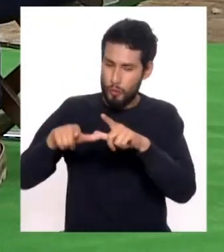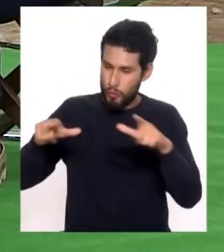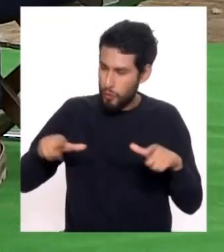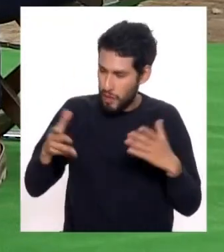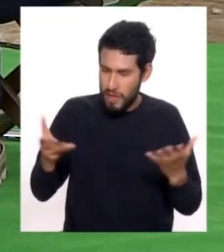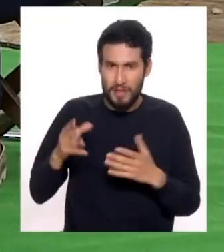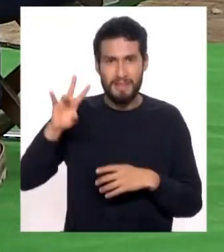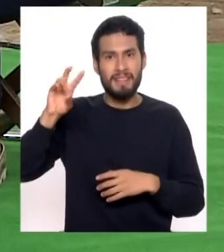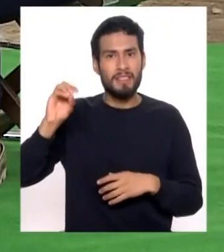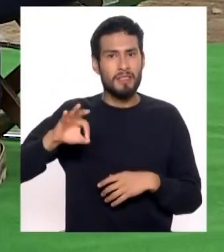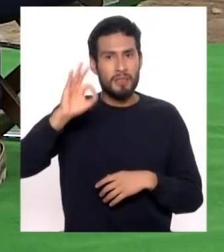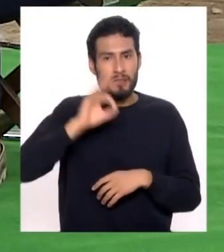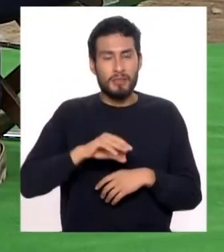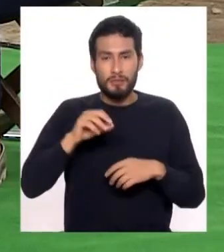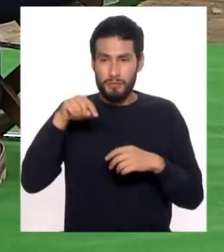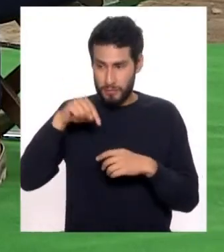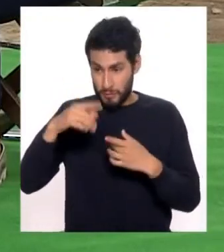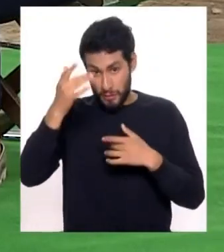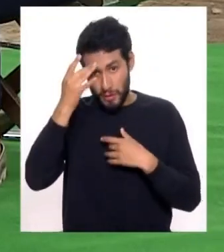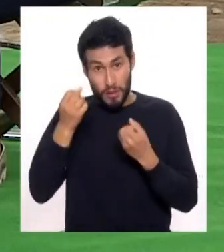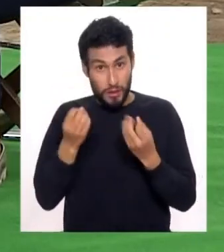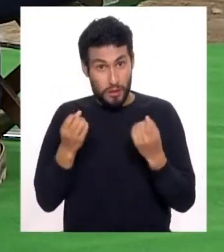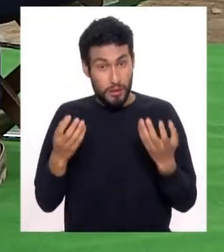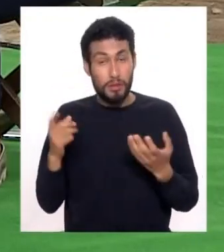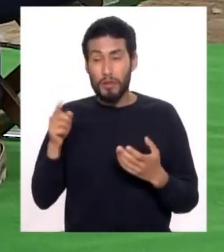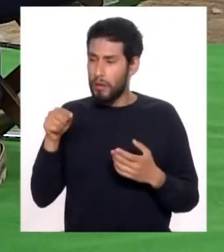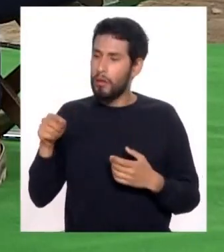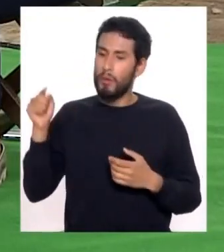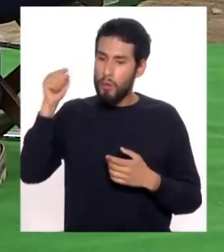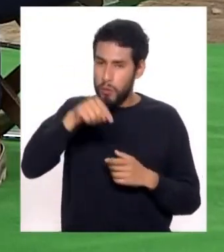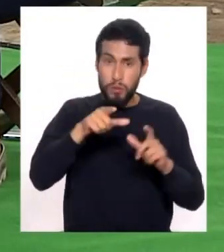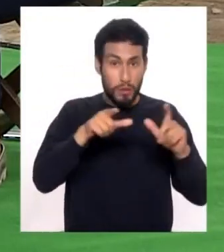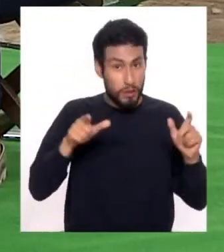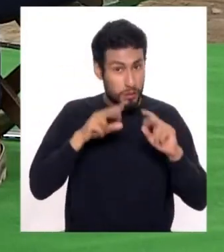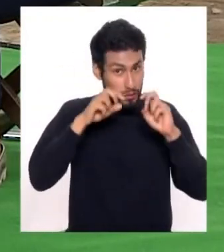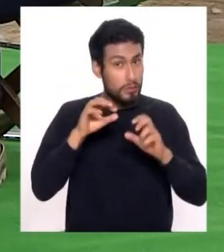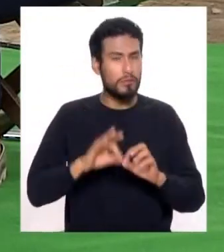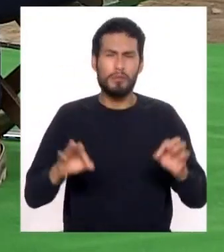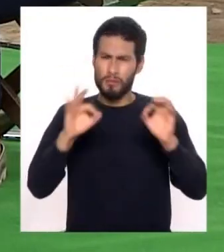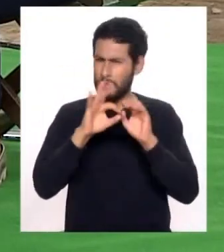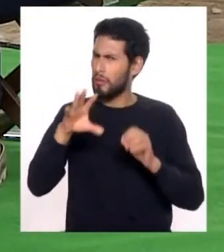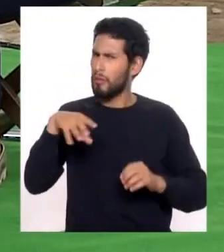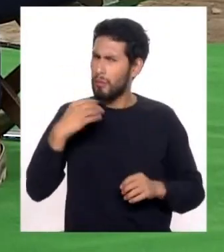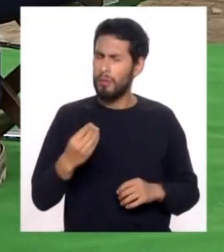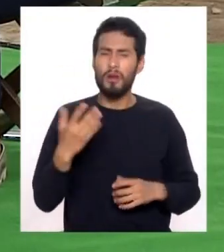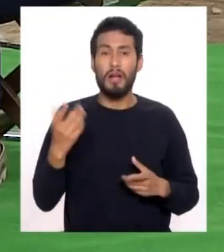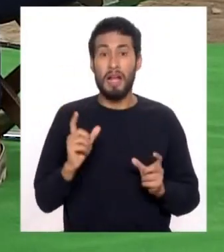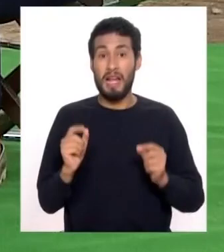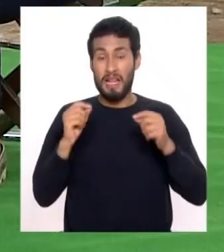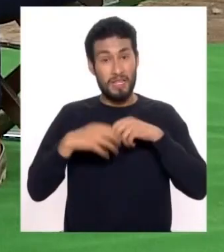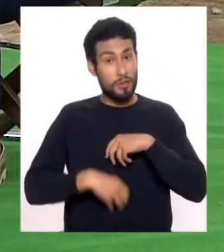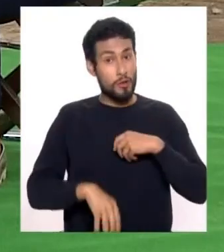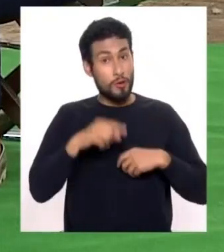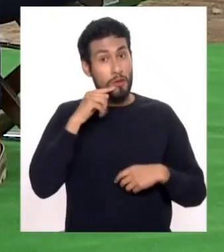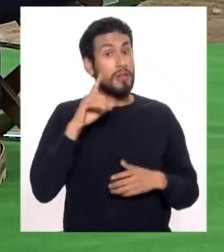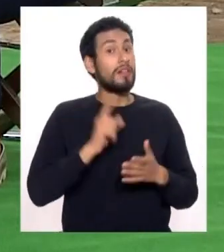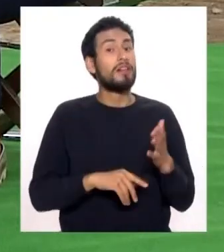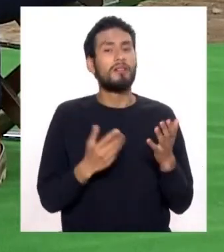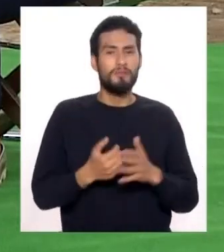da el 70% de la carga de enfermedad y la derivación oportuna es muy importante porque el otro drama en el cáncer de cuello uterino es